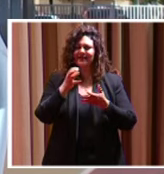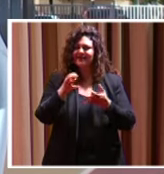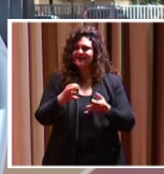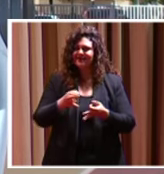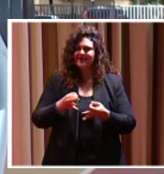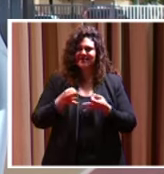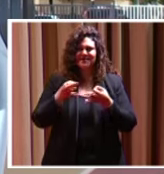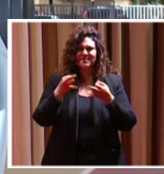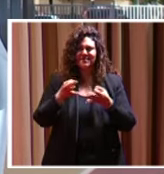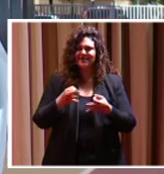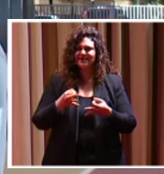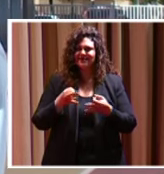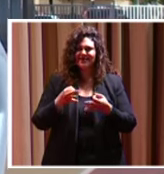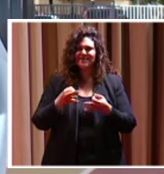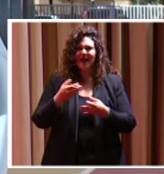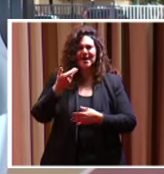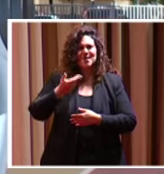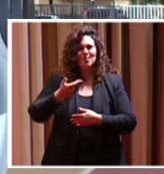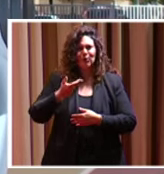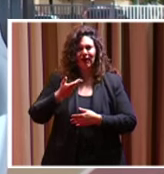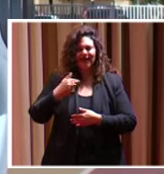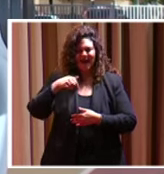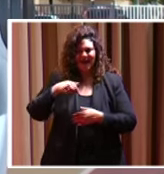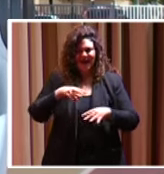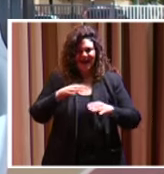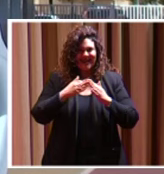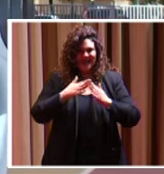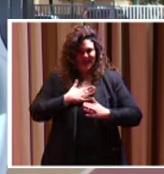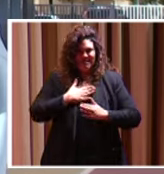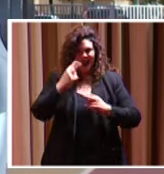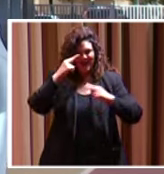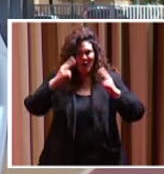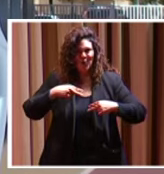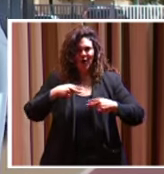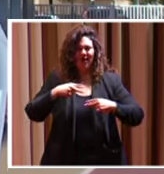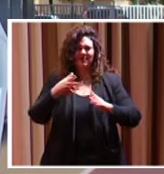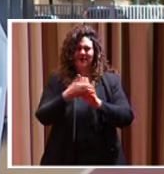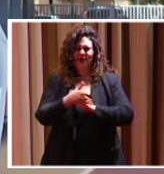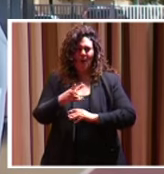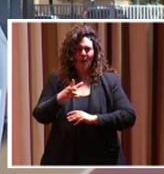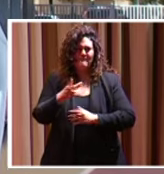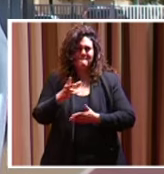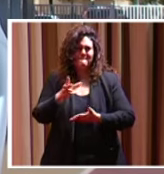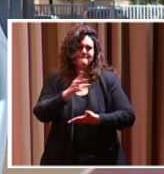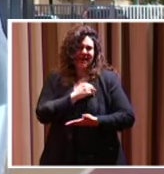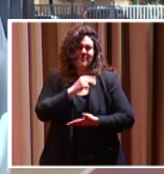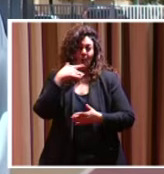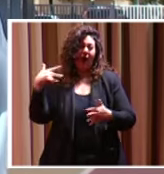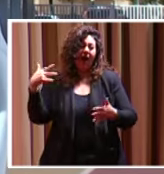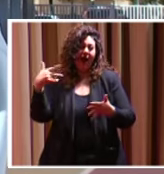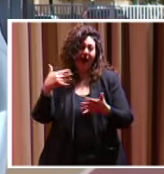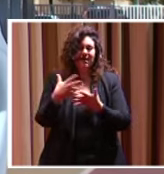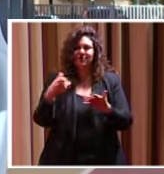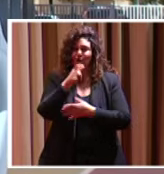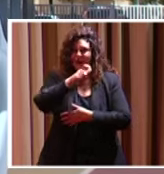Siempre es importante que te reconozcan en tu casa y es un premio merecido a la trayectoria, a